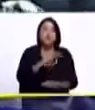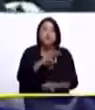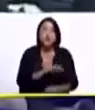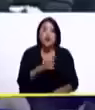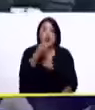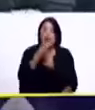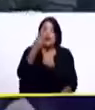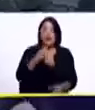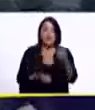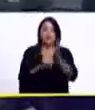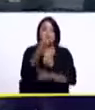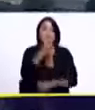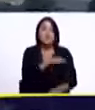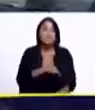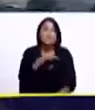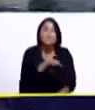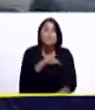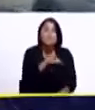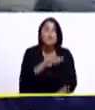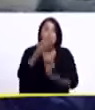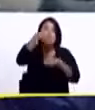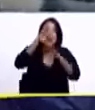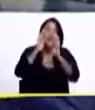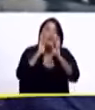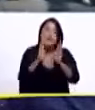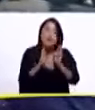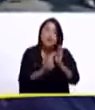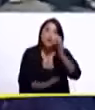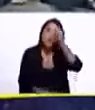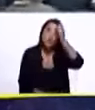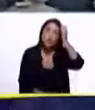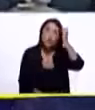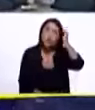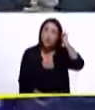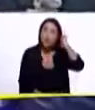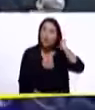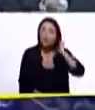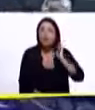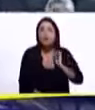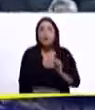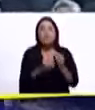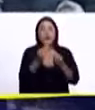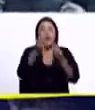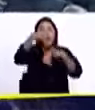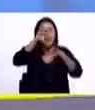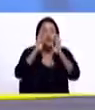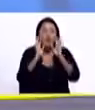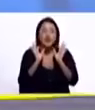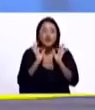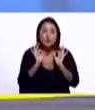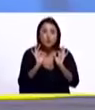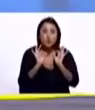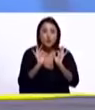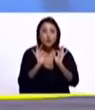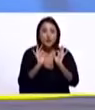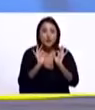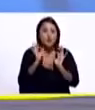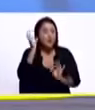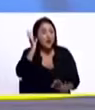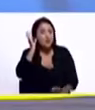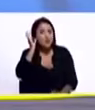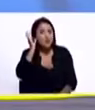una gran misión dirigida a eso, para la mujer venezolana, única y exclusivamente para la mujer.